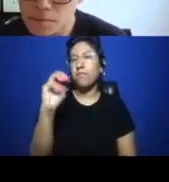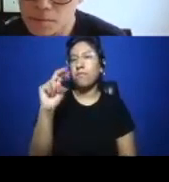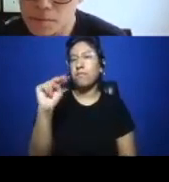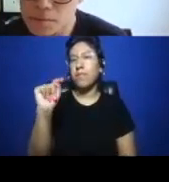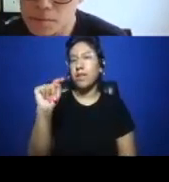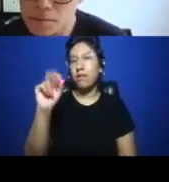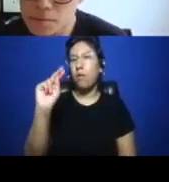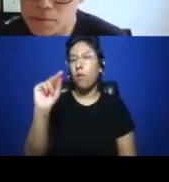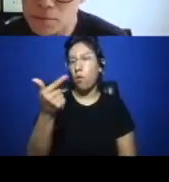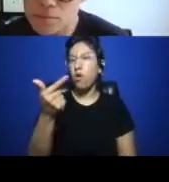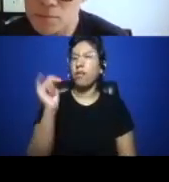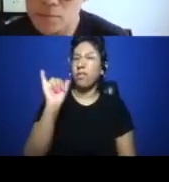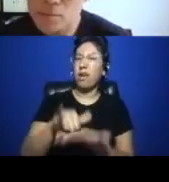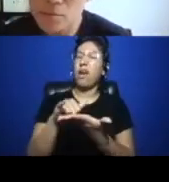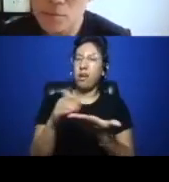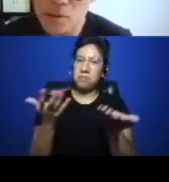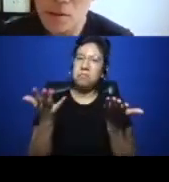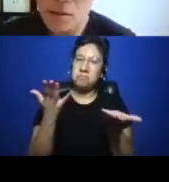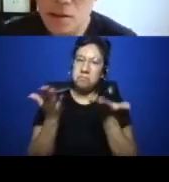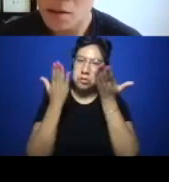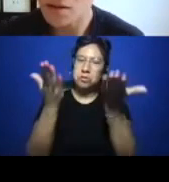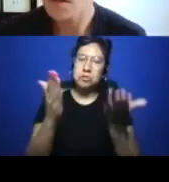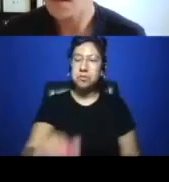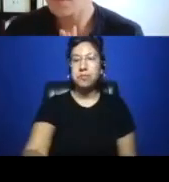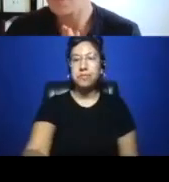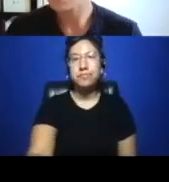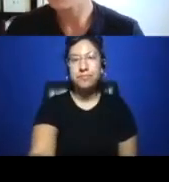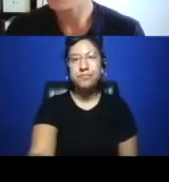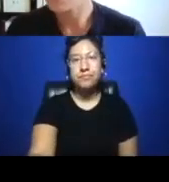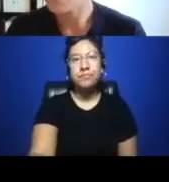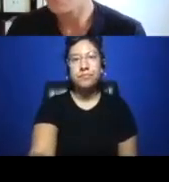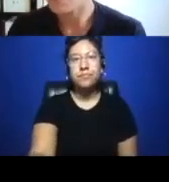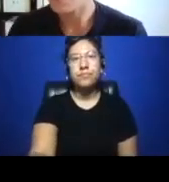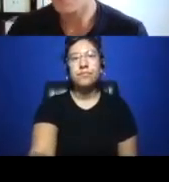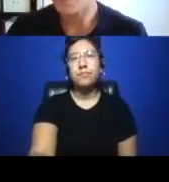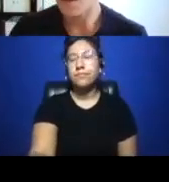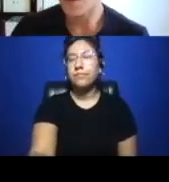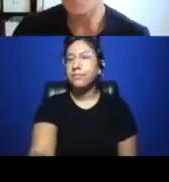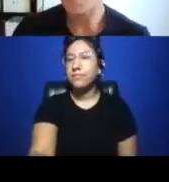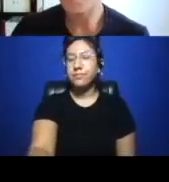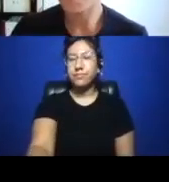De Mayfairs, y vayan a defendourmovements.org.